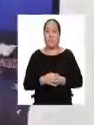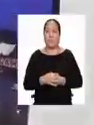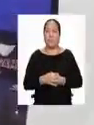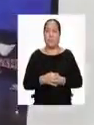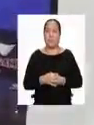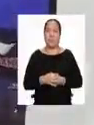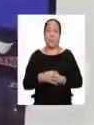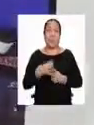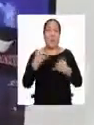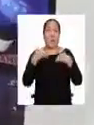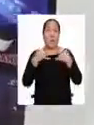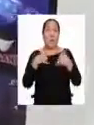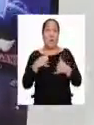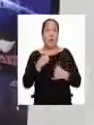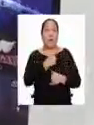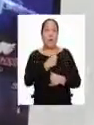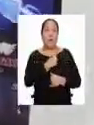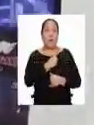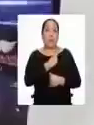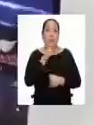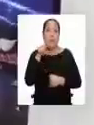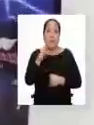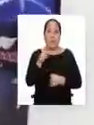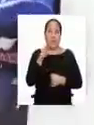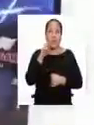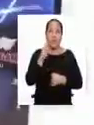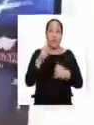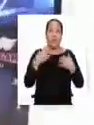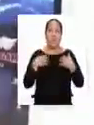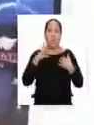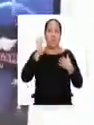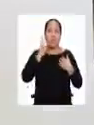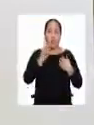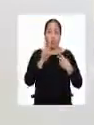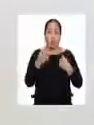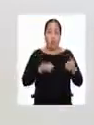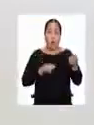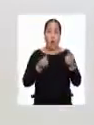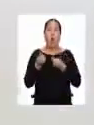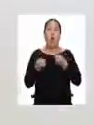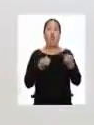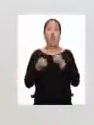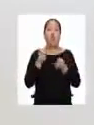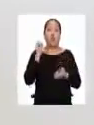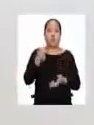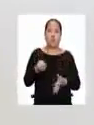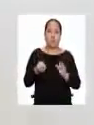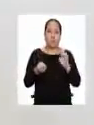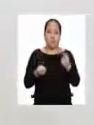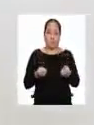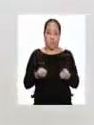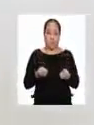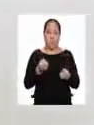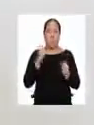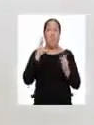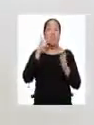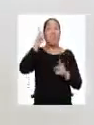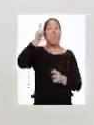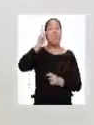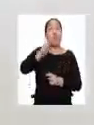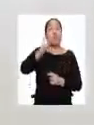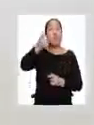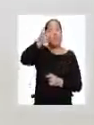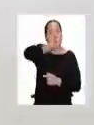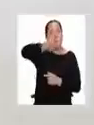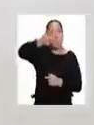Con el juego de terror que en un momento te voy a poner, ahí sí vas a tener tú dos mandos, dos controles que van a hacer la interpretación de dos armas, y con